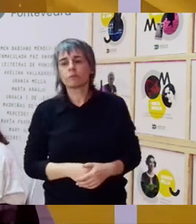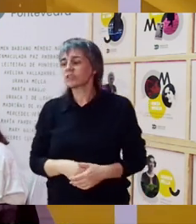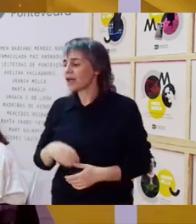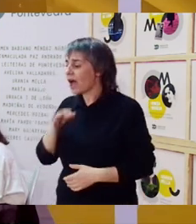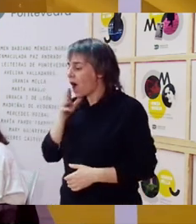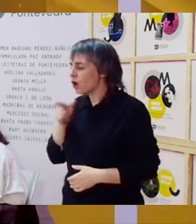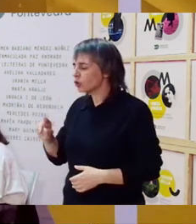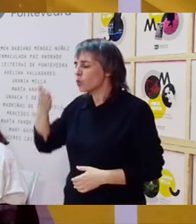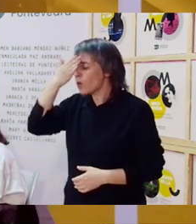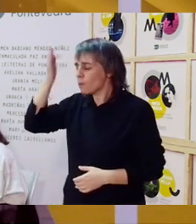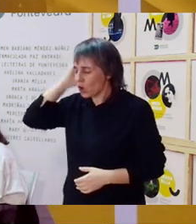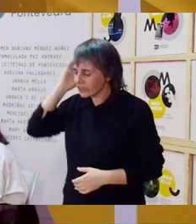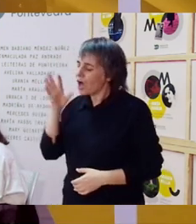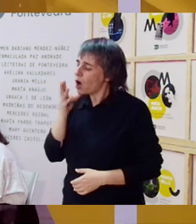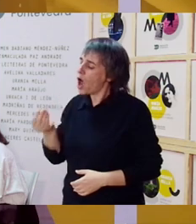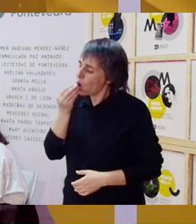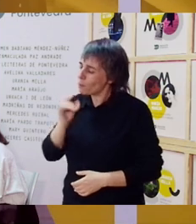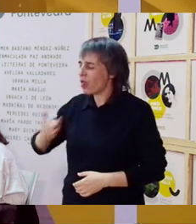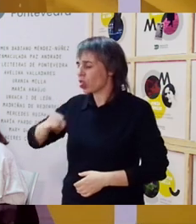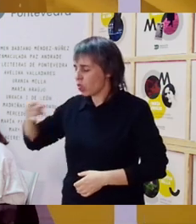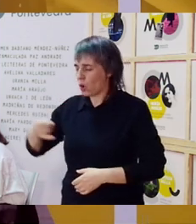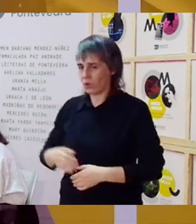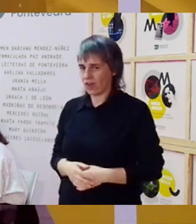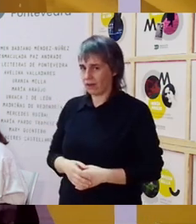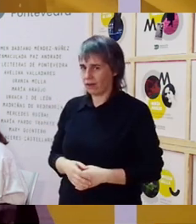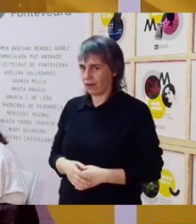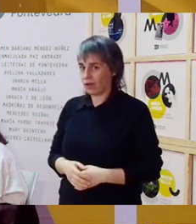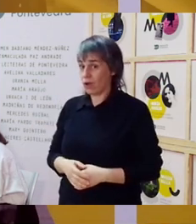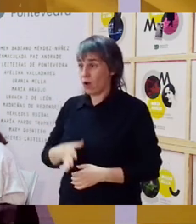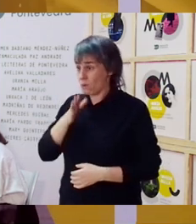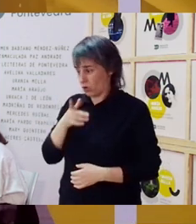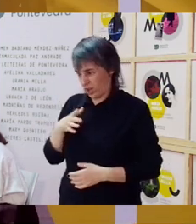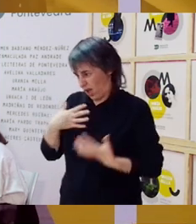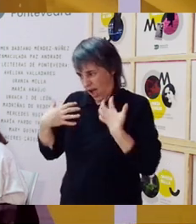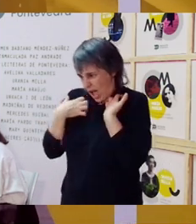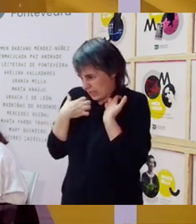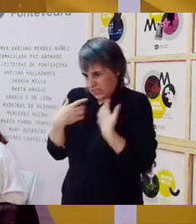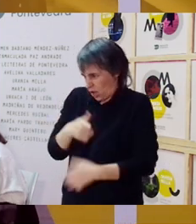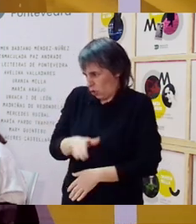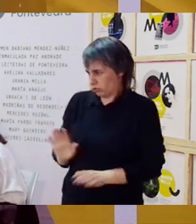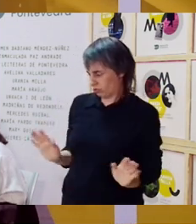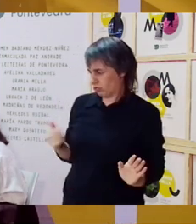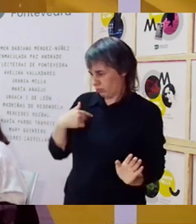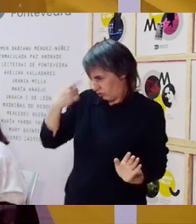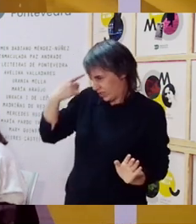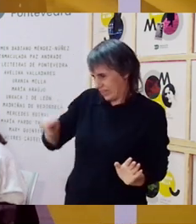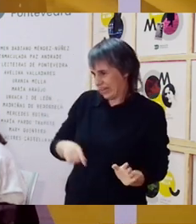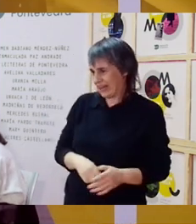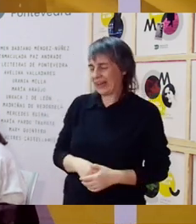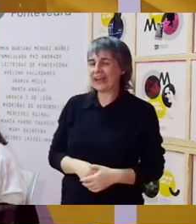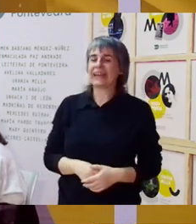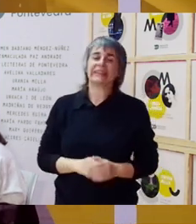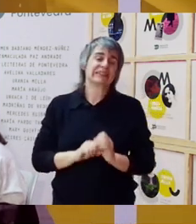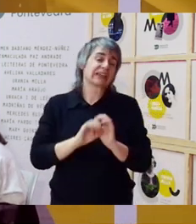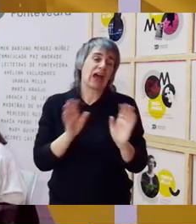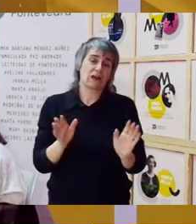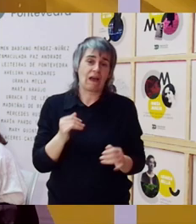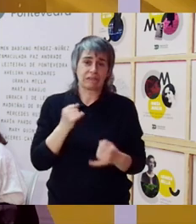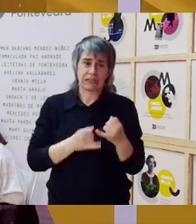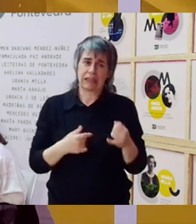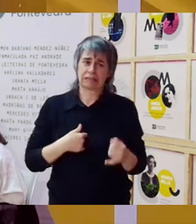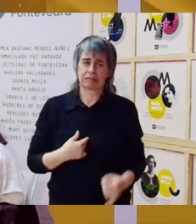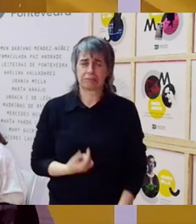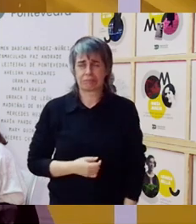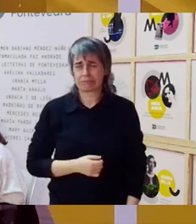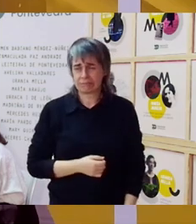por hipócrita, vas comer outra ración, inda que botes as tripas, porque estaba asqueroso. E claro... Despois tuve que